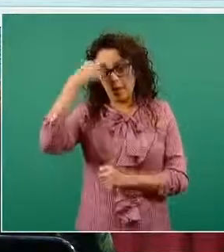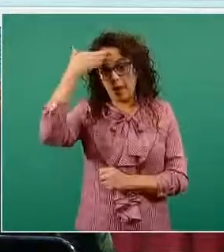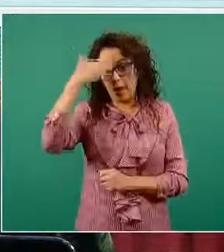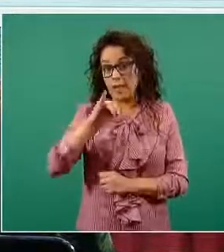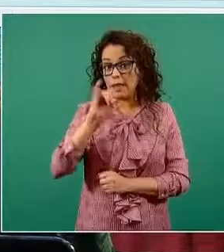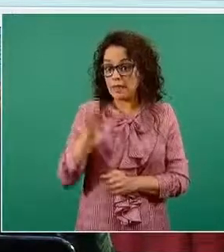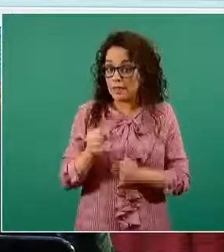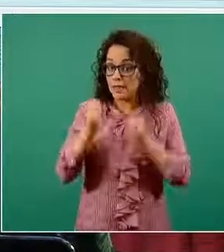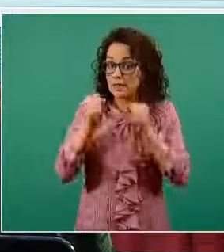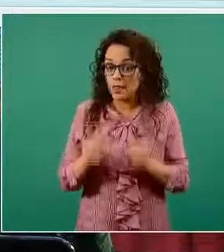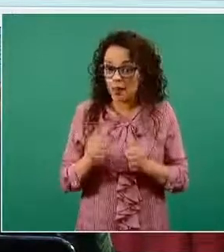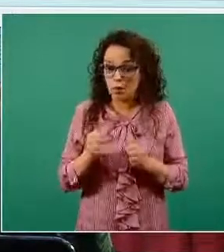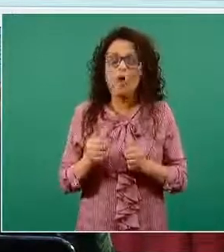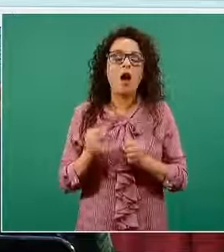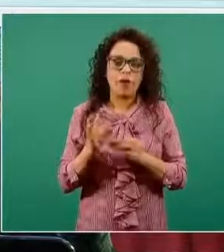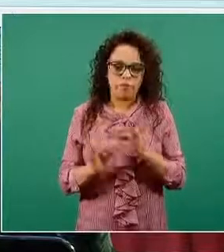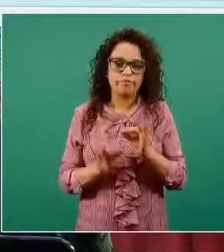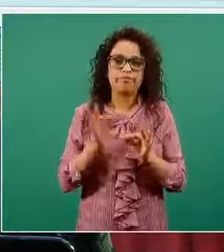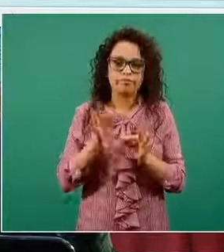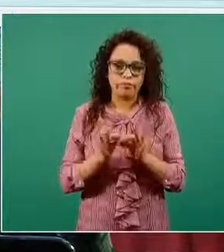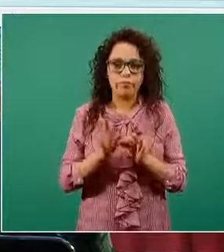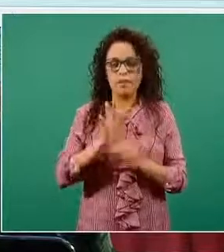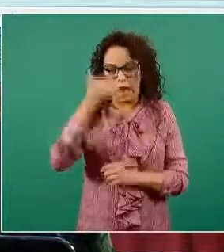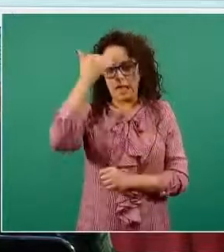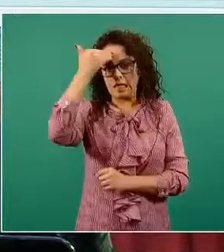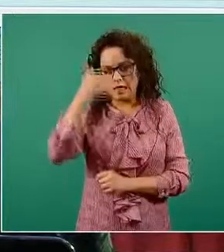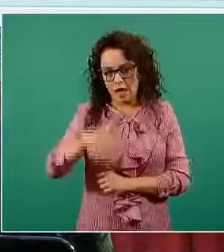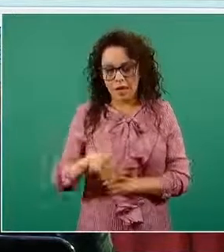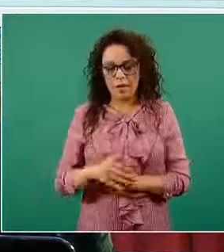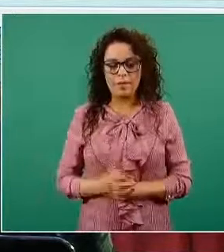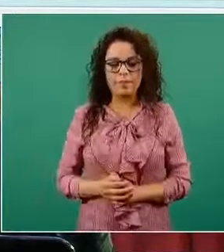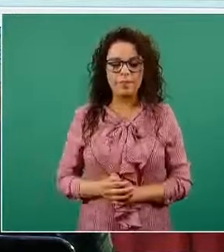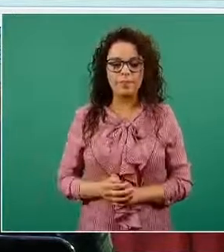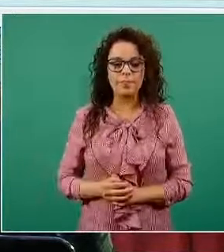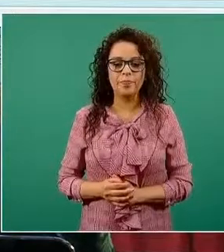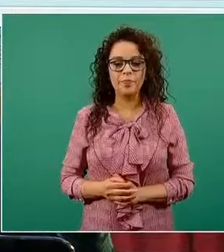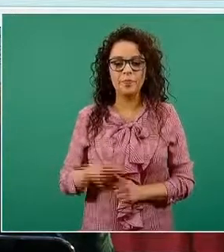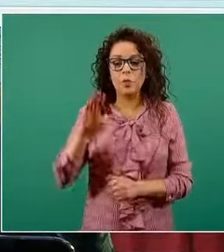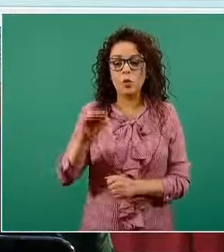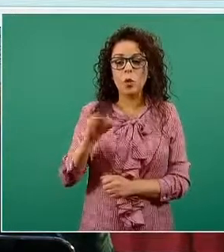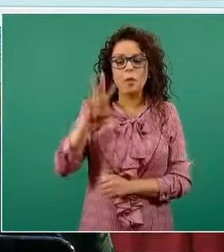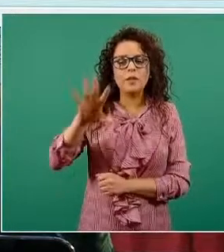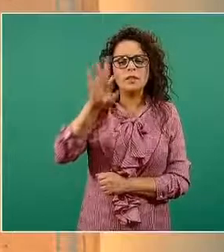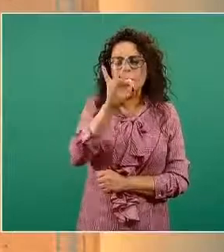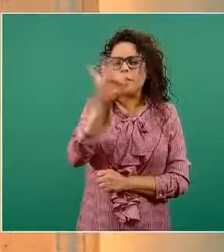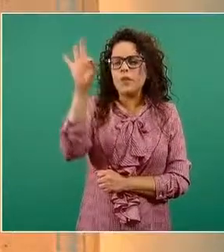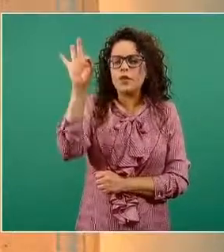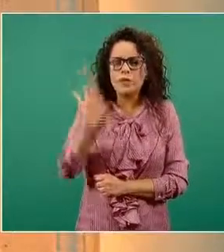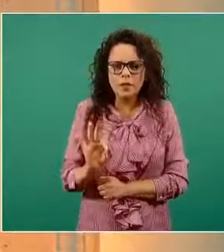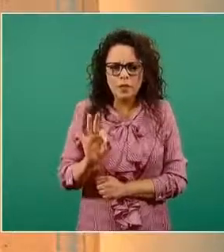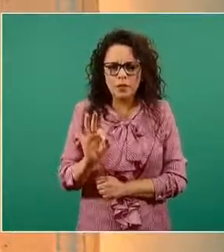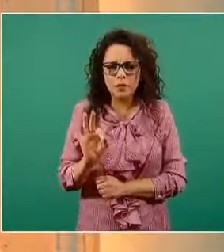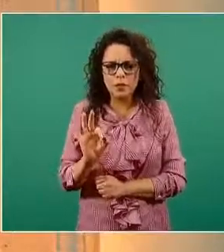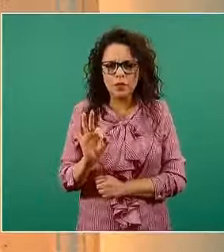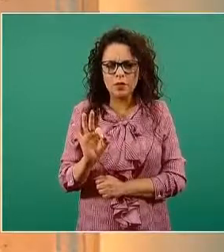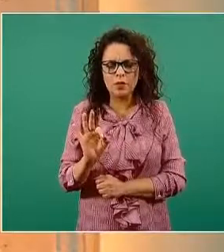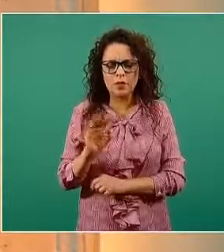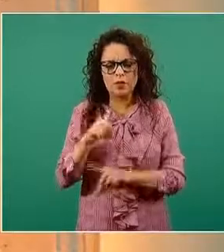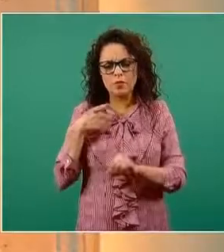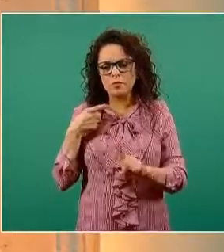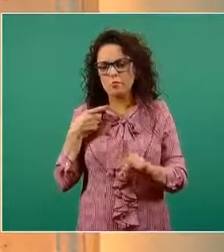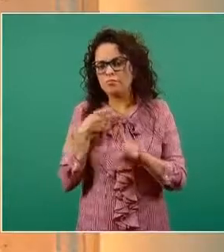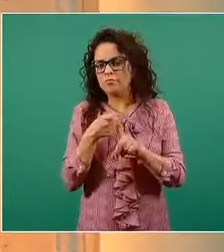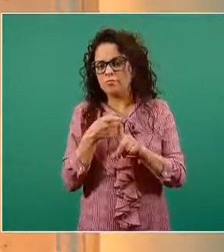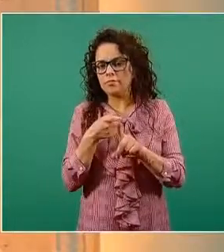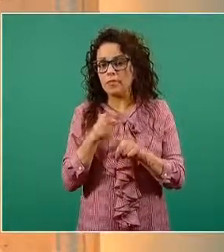primero de ellos, y el que más se ha utilizado, prácticamente el poco más del 95% de estos casos, son aquellos que han tenido